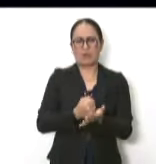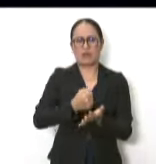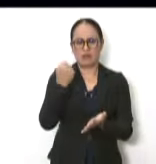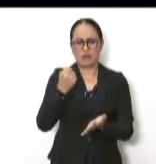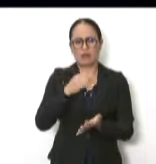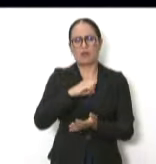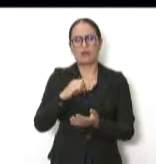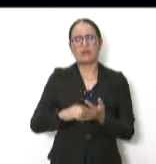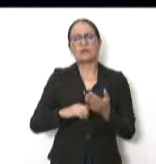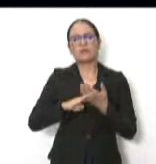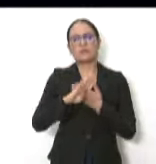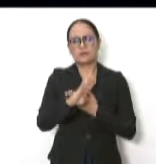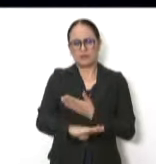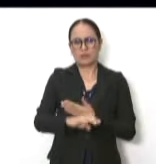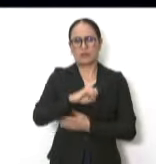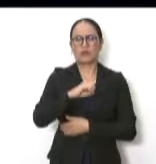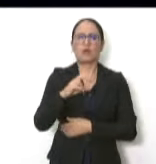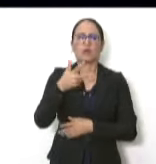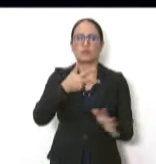amparo